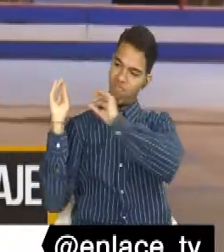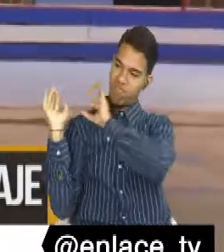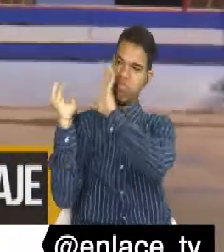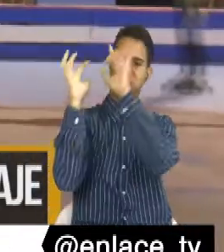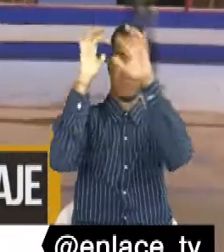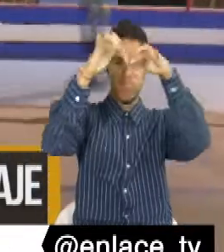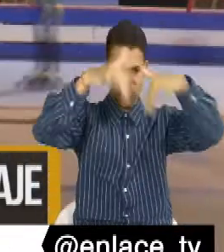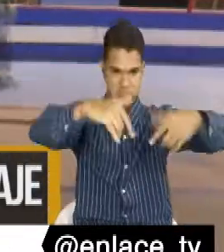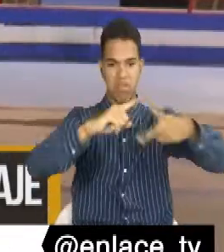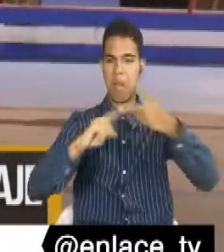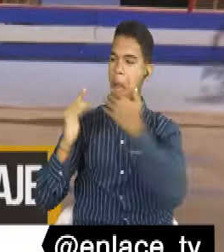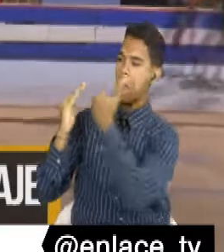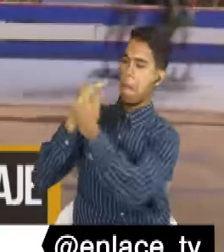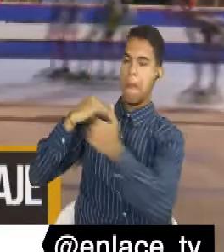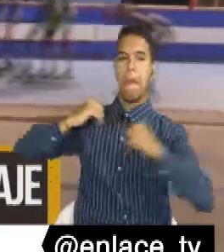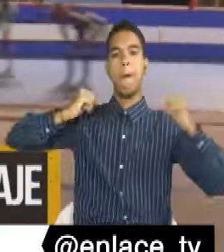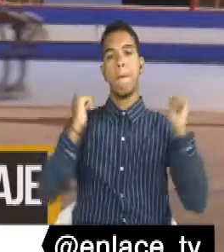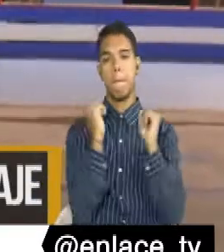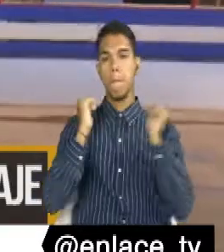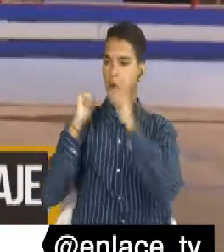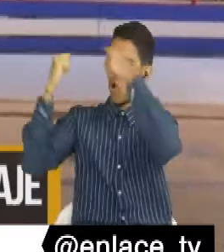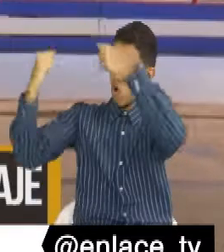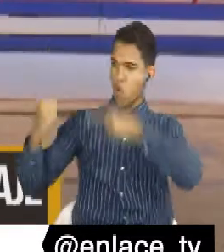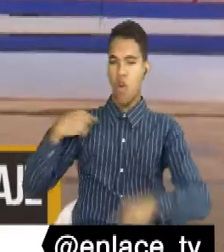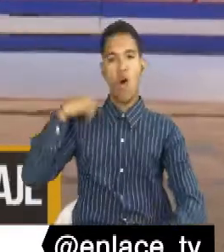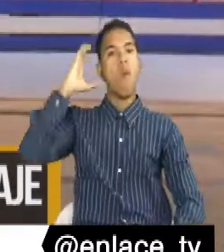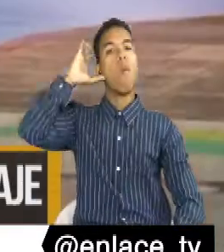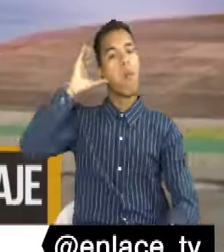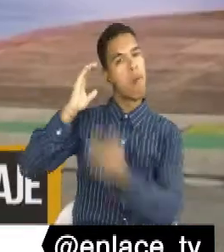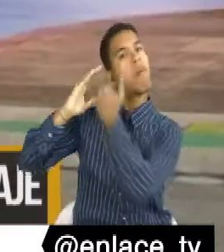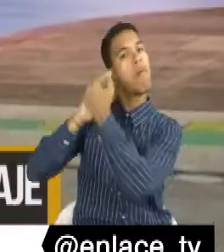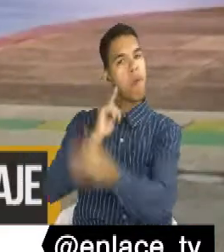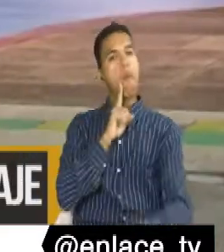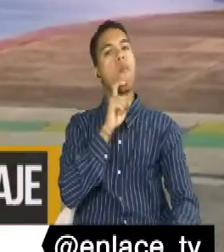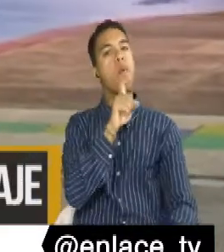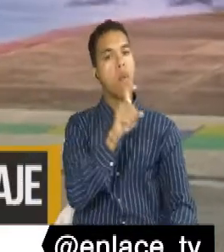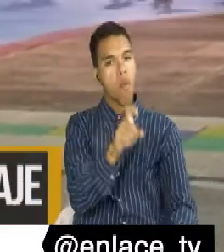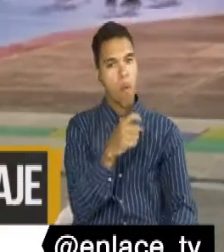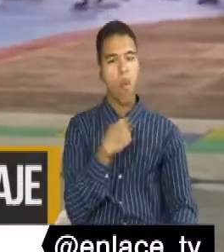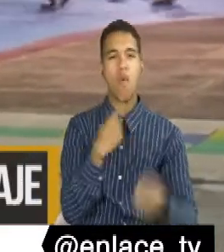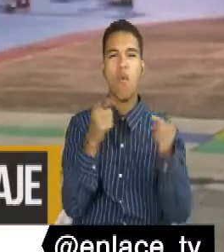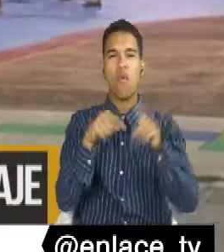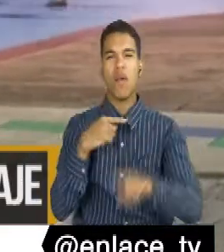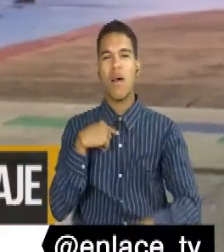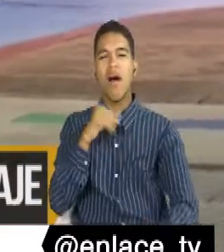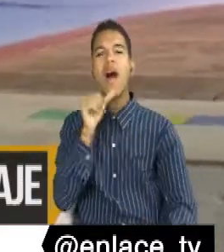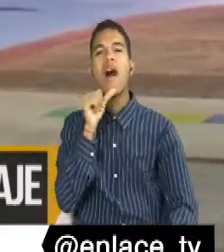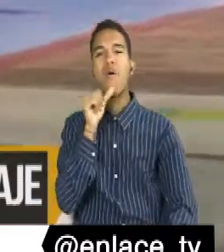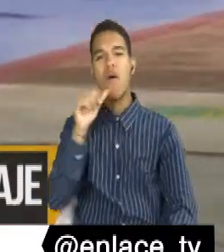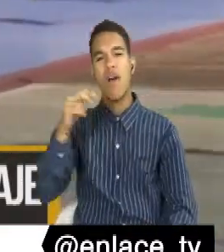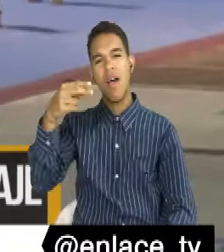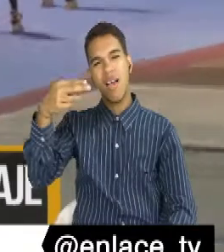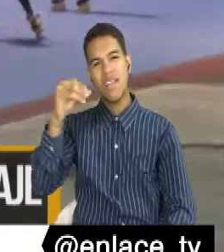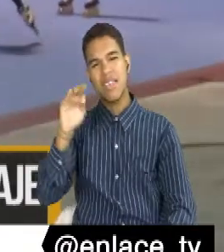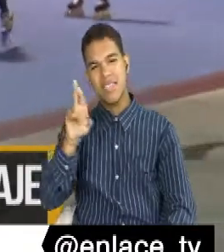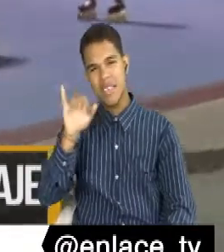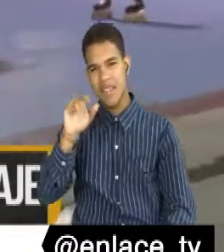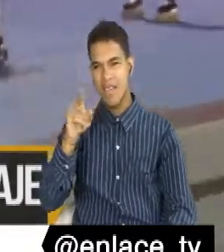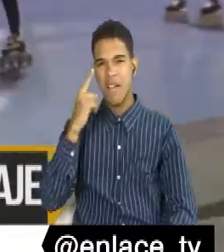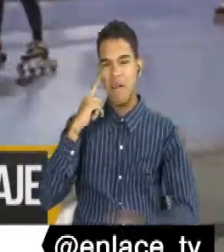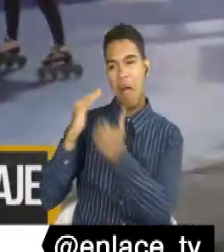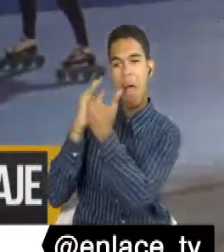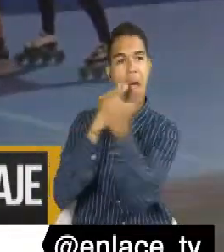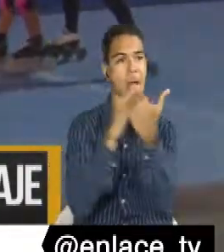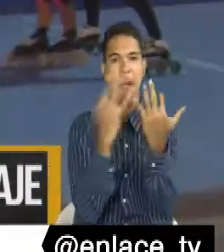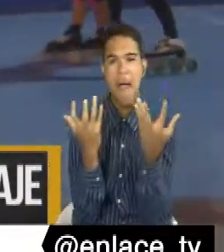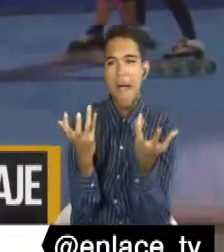la ciudad de Bogotá, pero entonces en Bucaramanga también nos tienen. Allá en las aguas de Ibérico todo el mundo nos quería invitar, quería que fuéramos a todos los eventos, pero no,